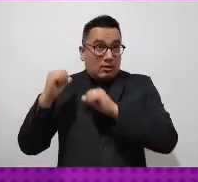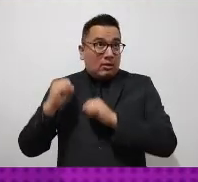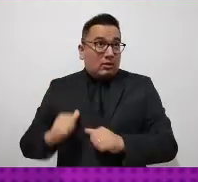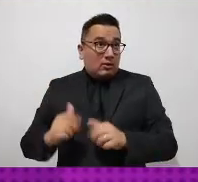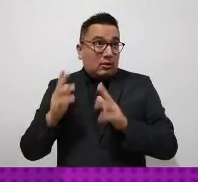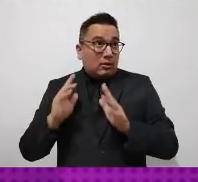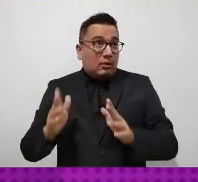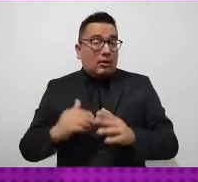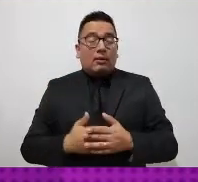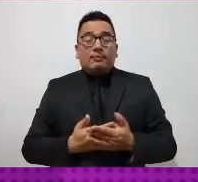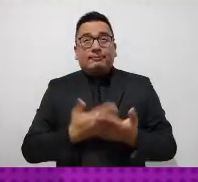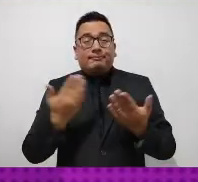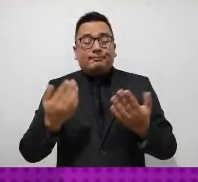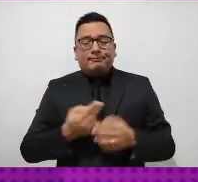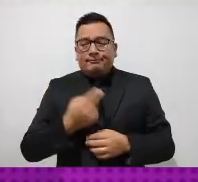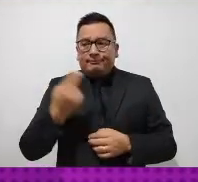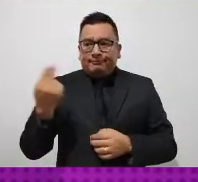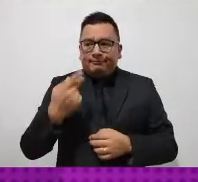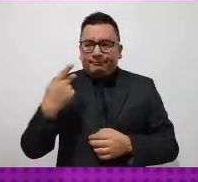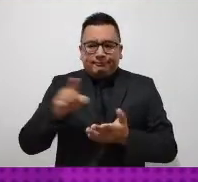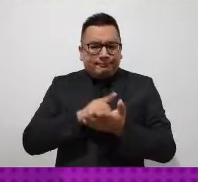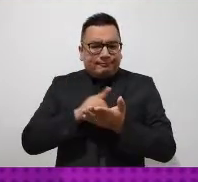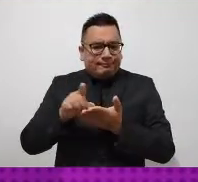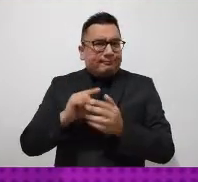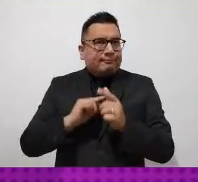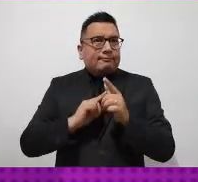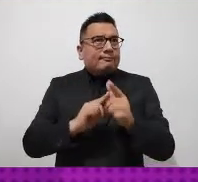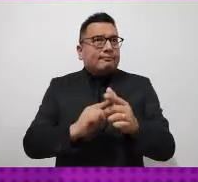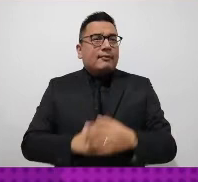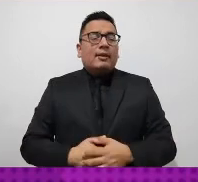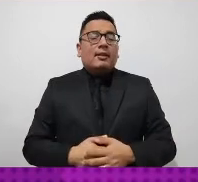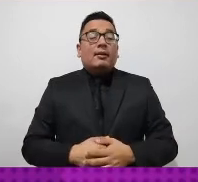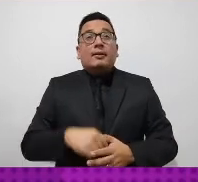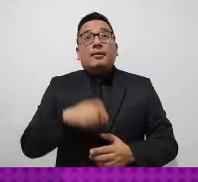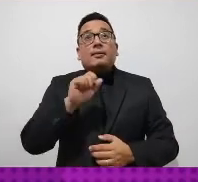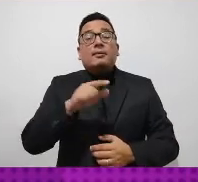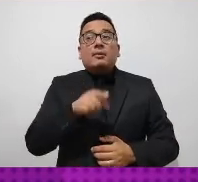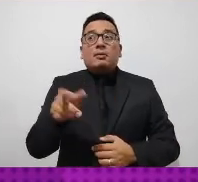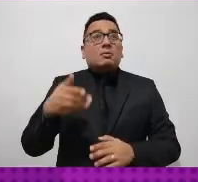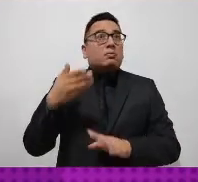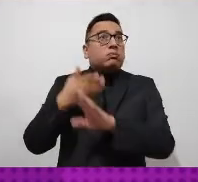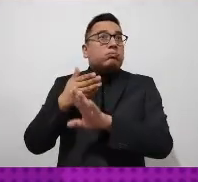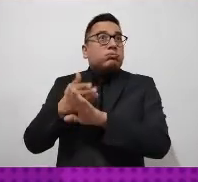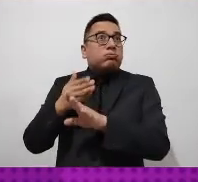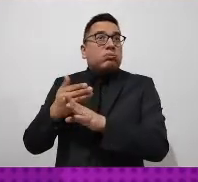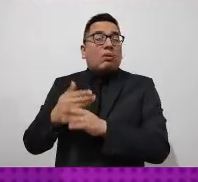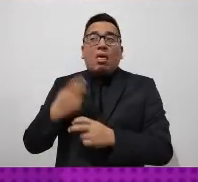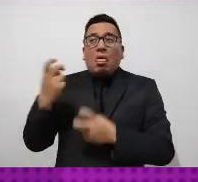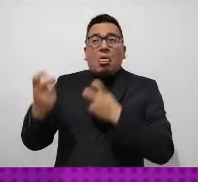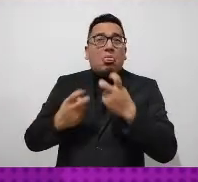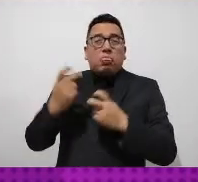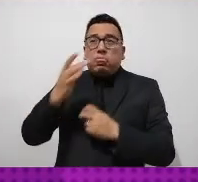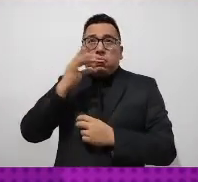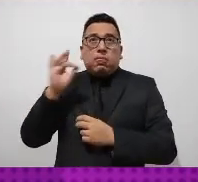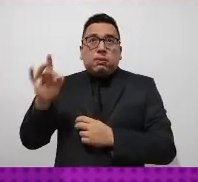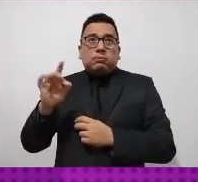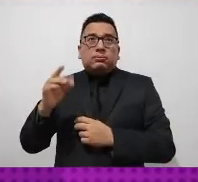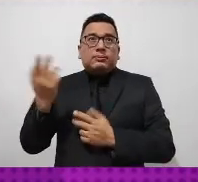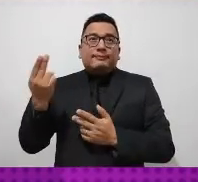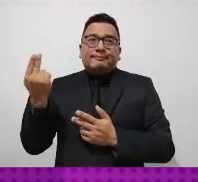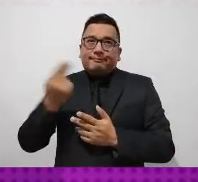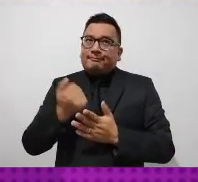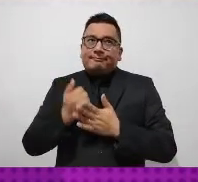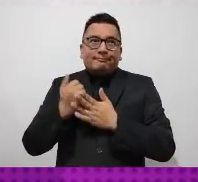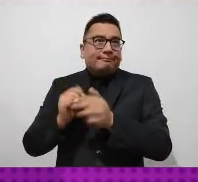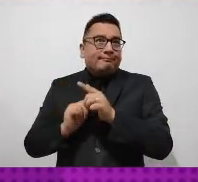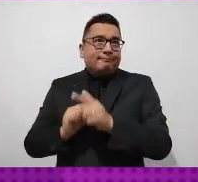decirlo de alguna forma, también puedan seguir ejerciendo sus derechos y se erradique esta violencia que parece que se ha hecho mucho, pero resulta que